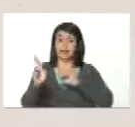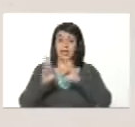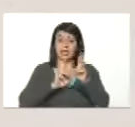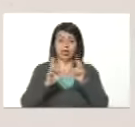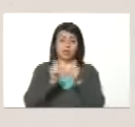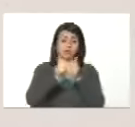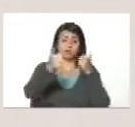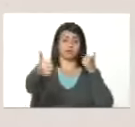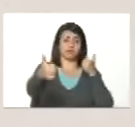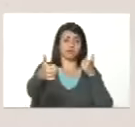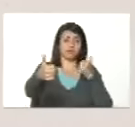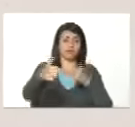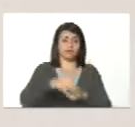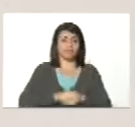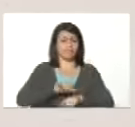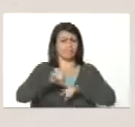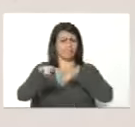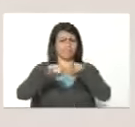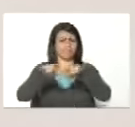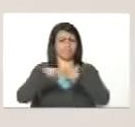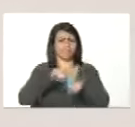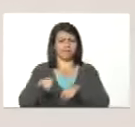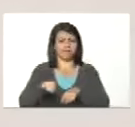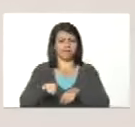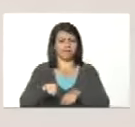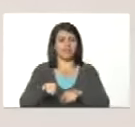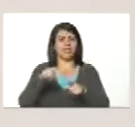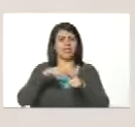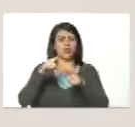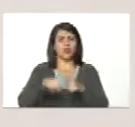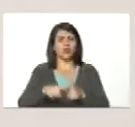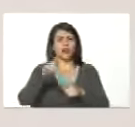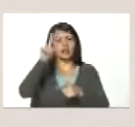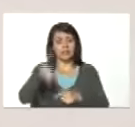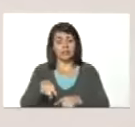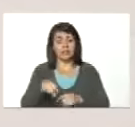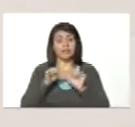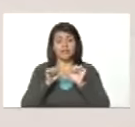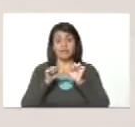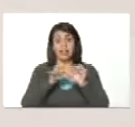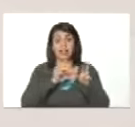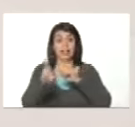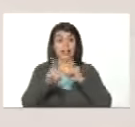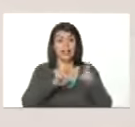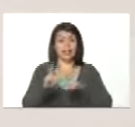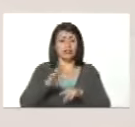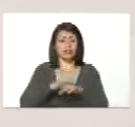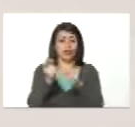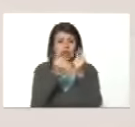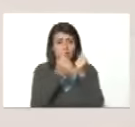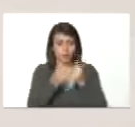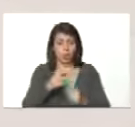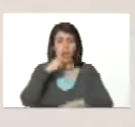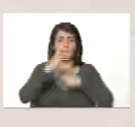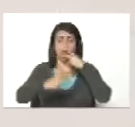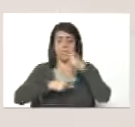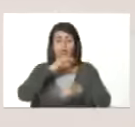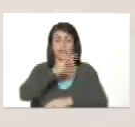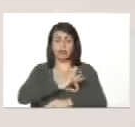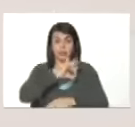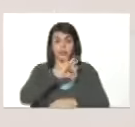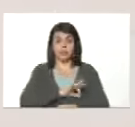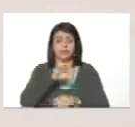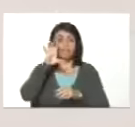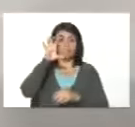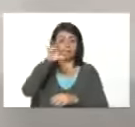relaciones con el régimen genocida de Netanyahu y todavía mantienen relaciones económicas, políticas, sociales